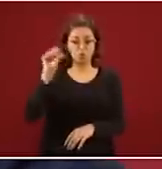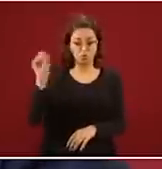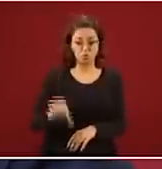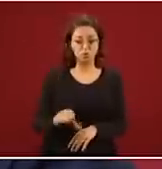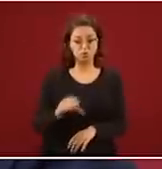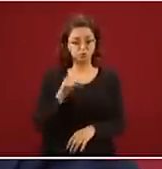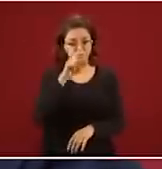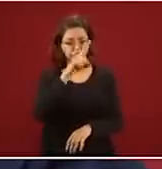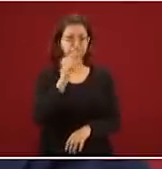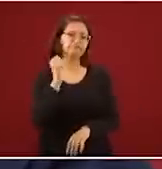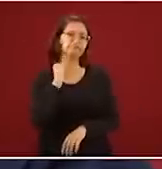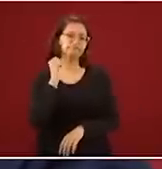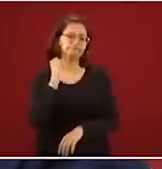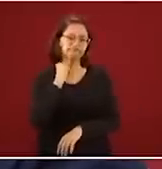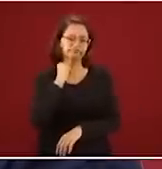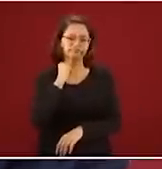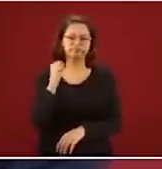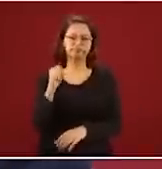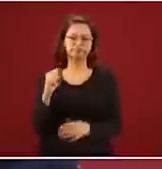quedaría ya